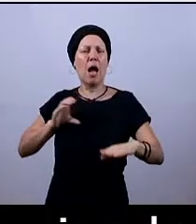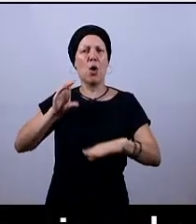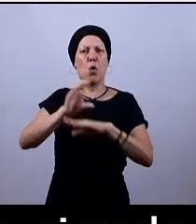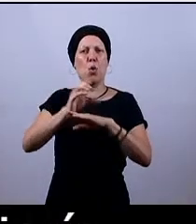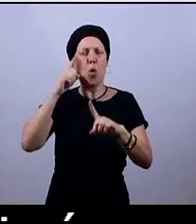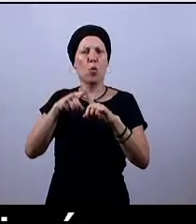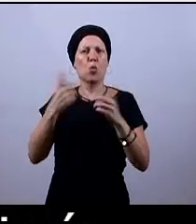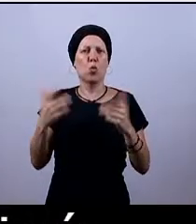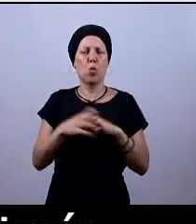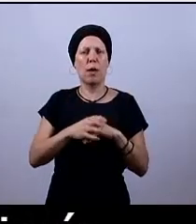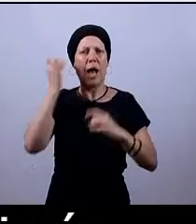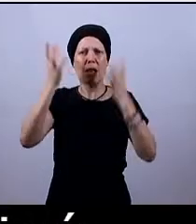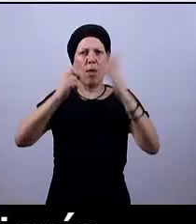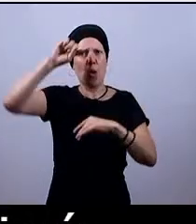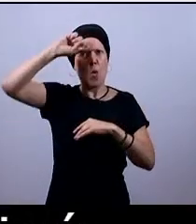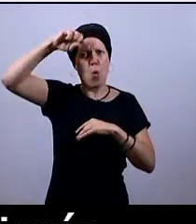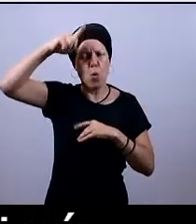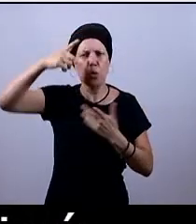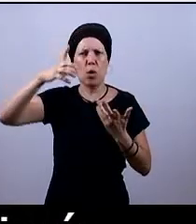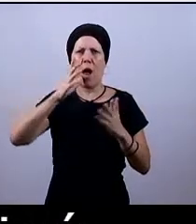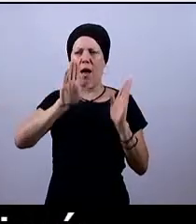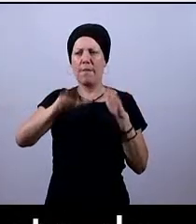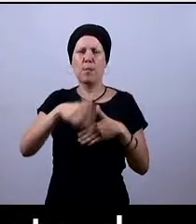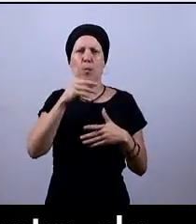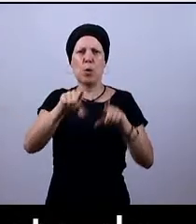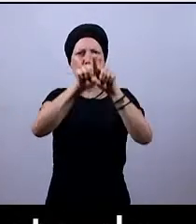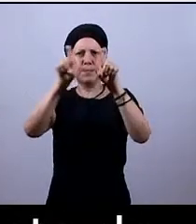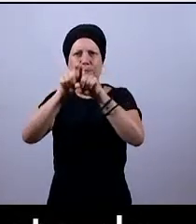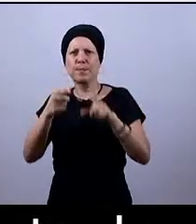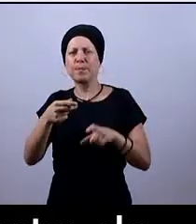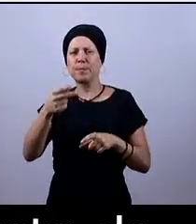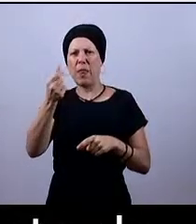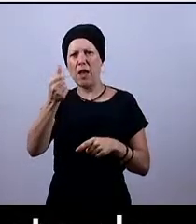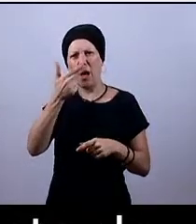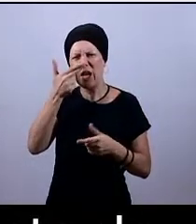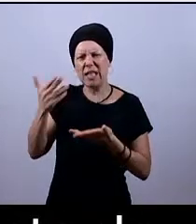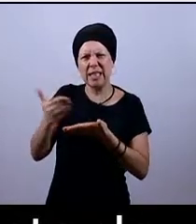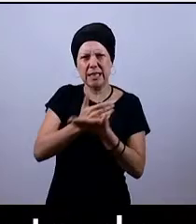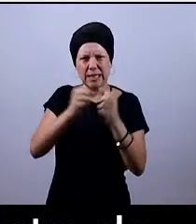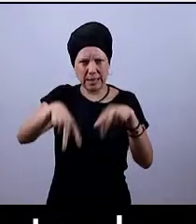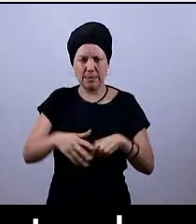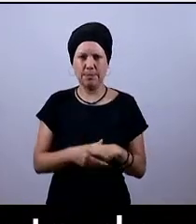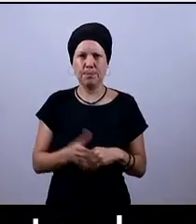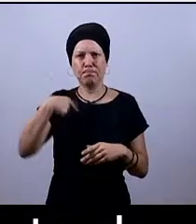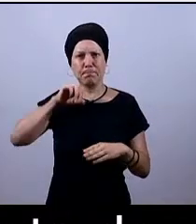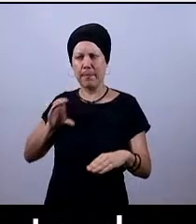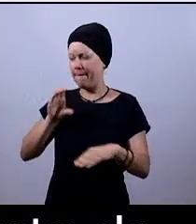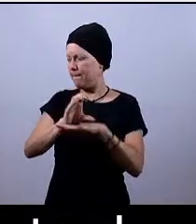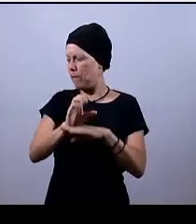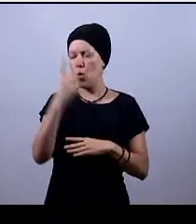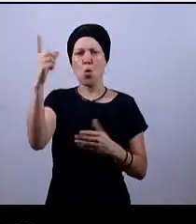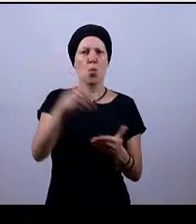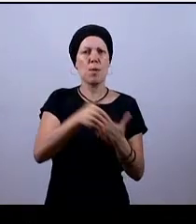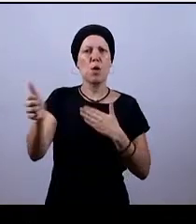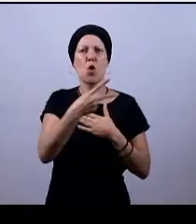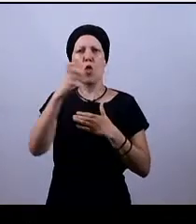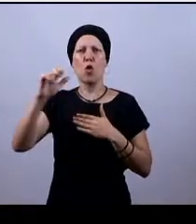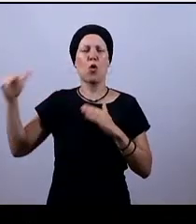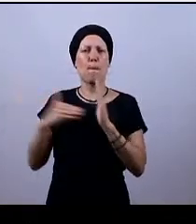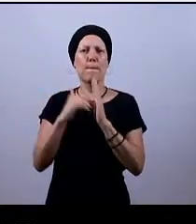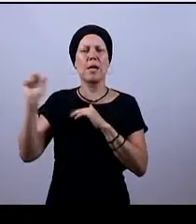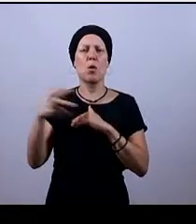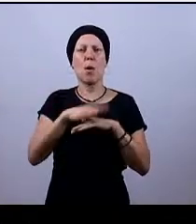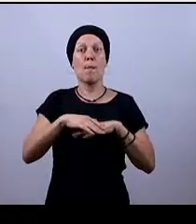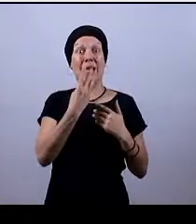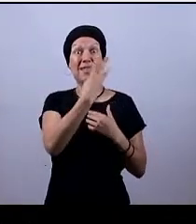financiar actividades culturales por parte de las entidades sin ánimo de lucro. Vamos a invertir 1.200.000 euros para que